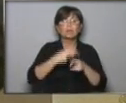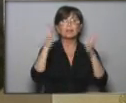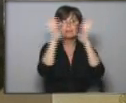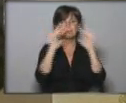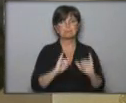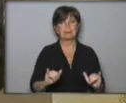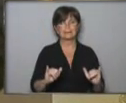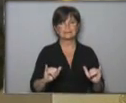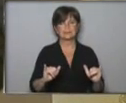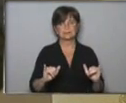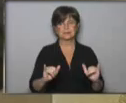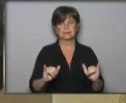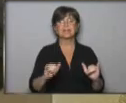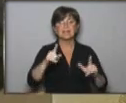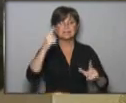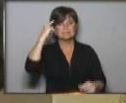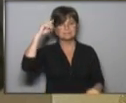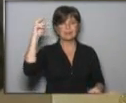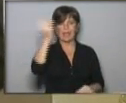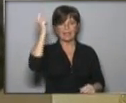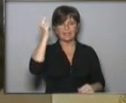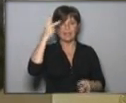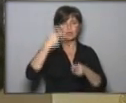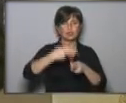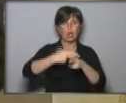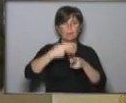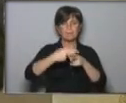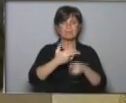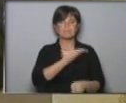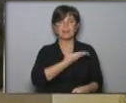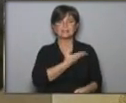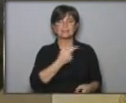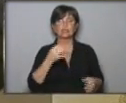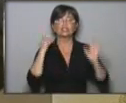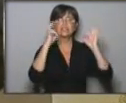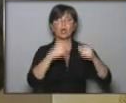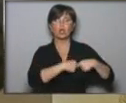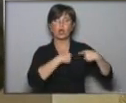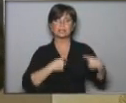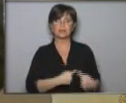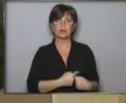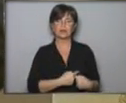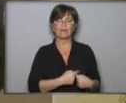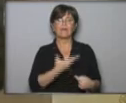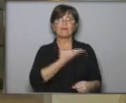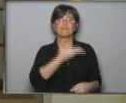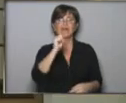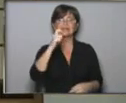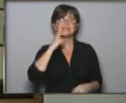así se me ocurrió el nombre, llegó ese nombre a mi corazón, Francisco de